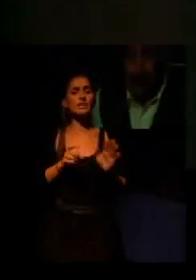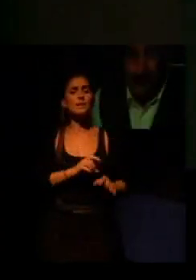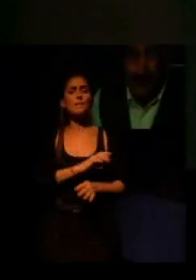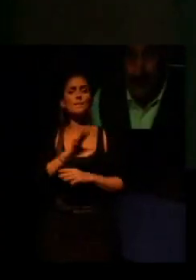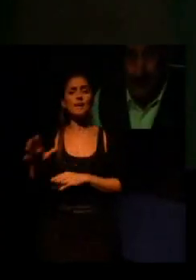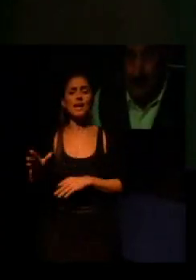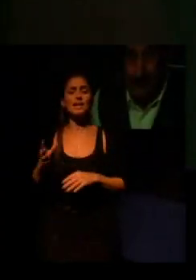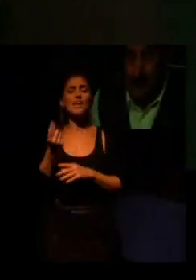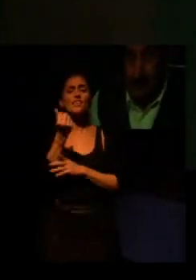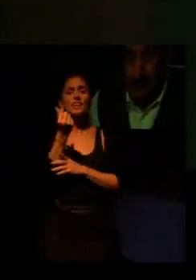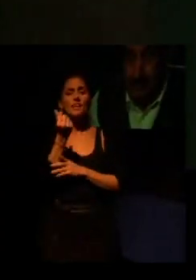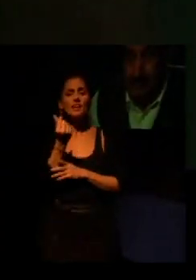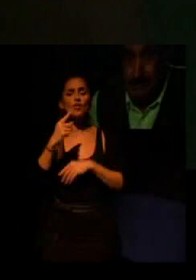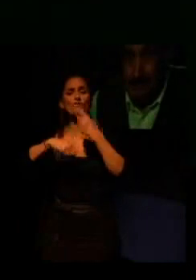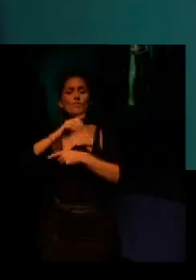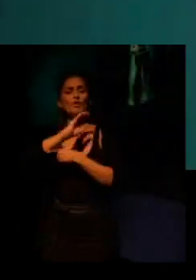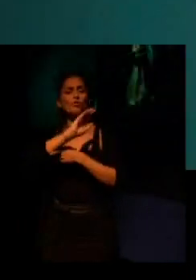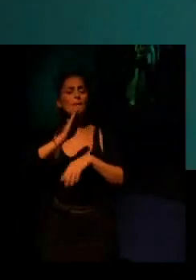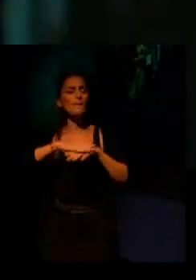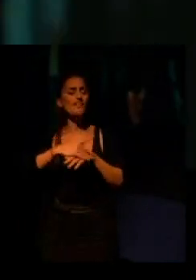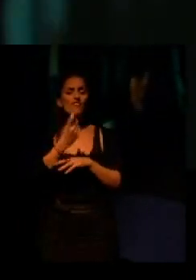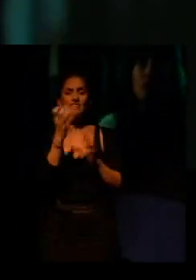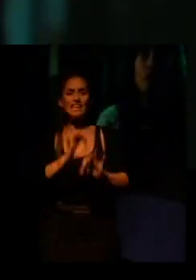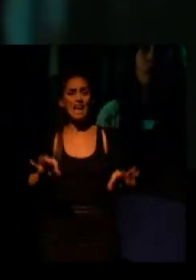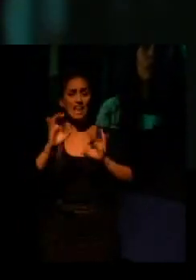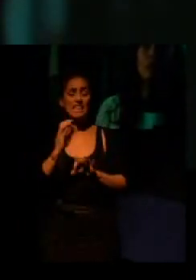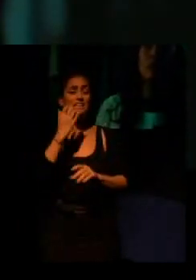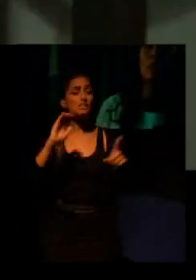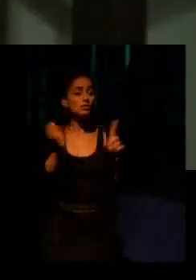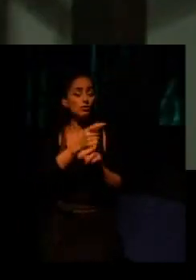le falte de nada el resto de su vida. Pero si no lo consigues...